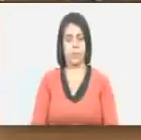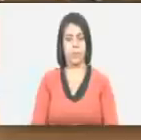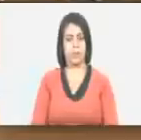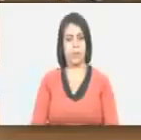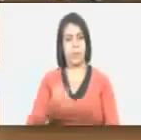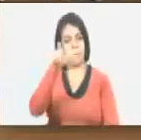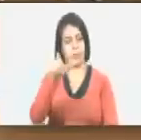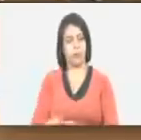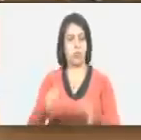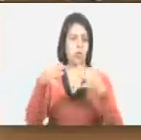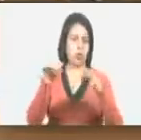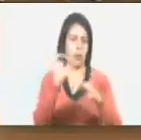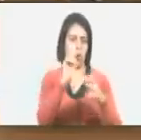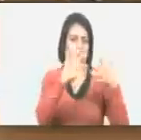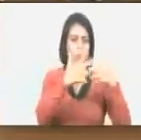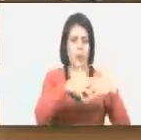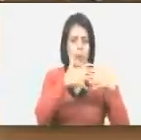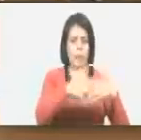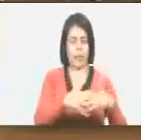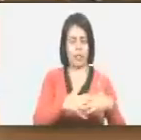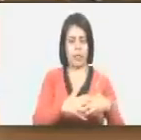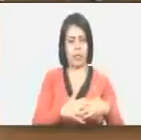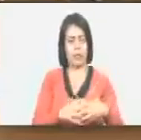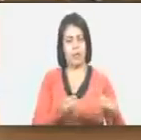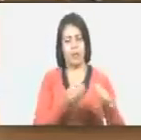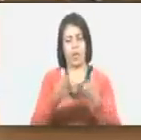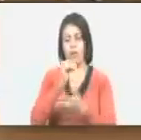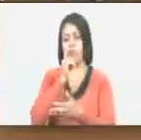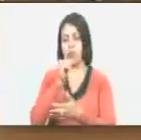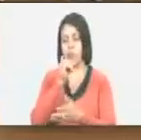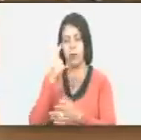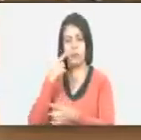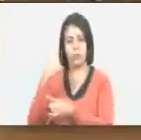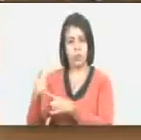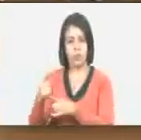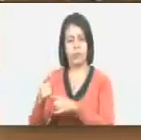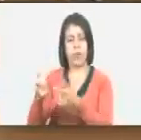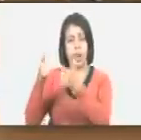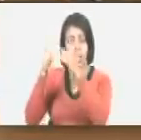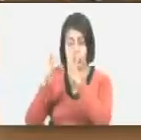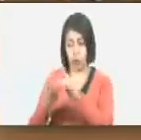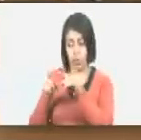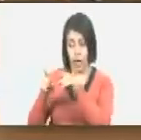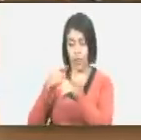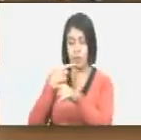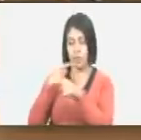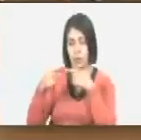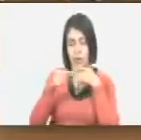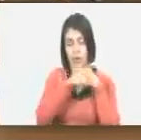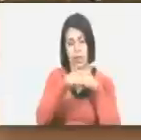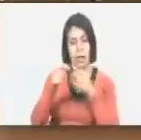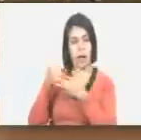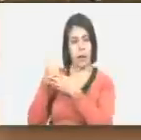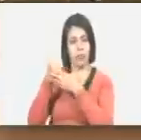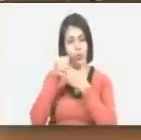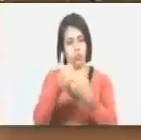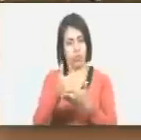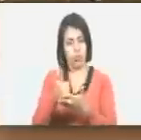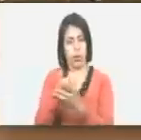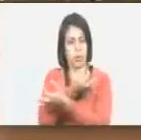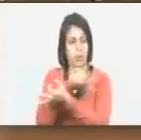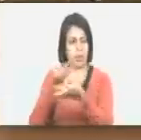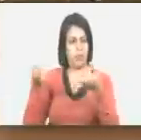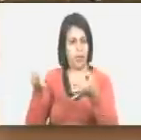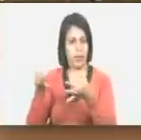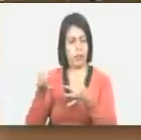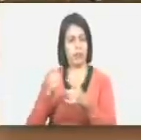La persona natural o jurídica que suministre información ante la autoridad competente que contribuya de manera